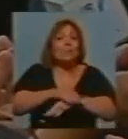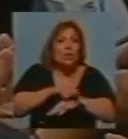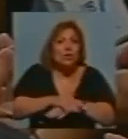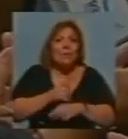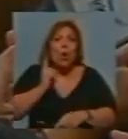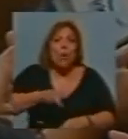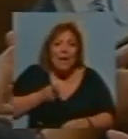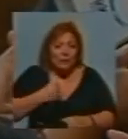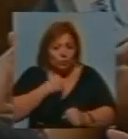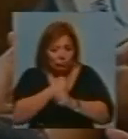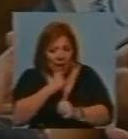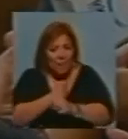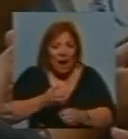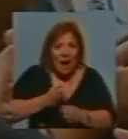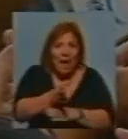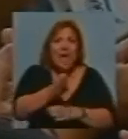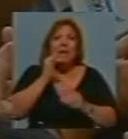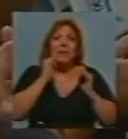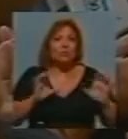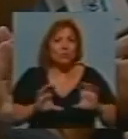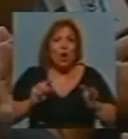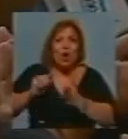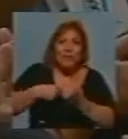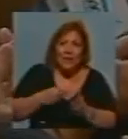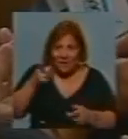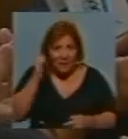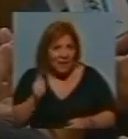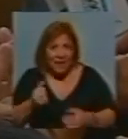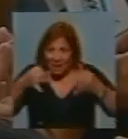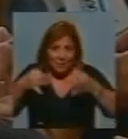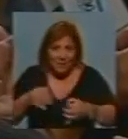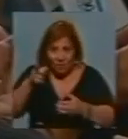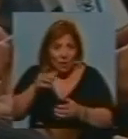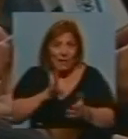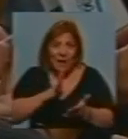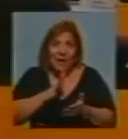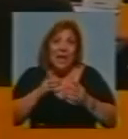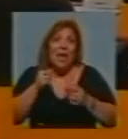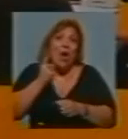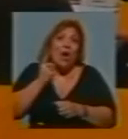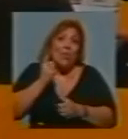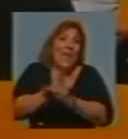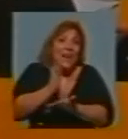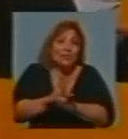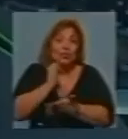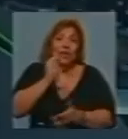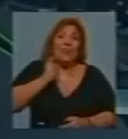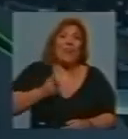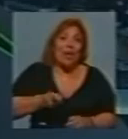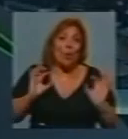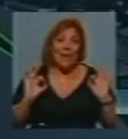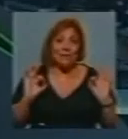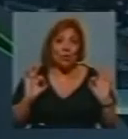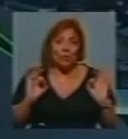los contratados, que los funcionarios públicos no solo tienen derechos específicos, tienen deberes específicos.